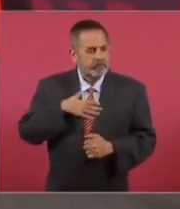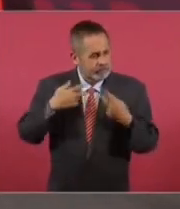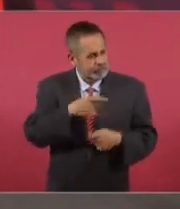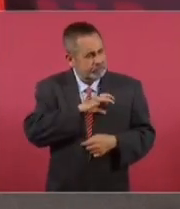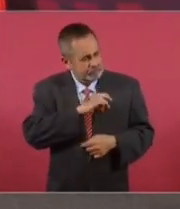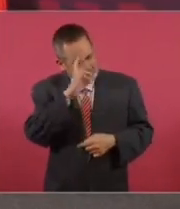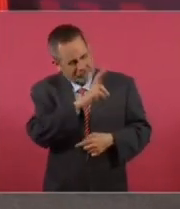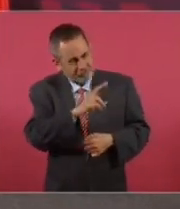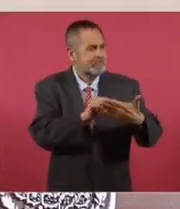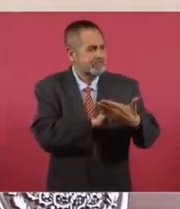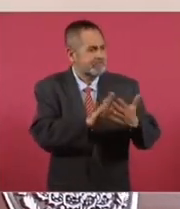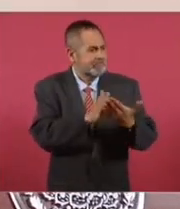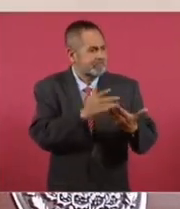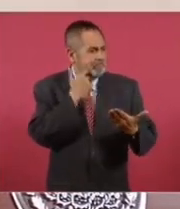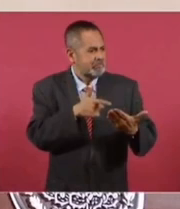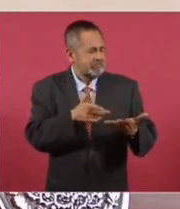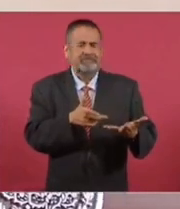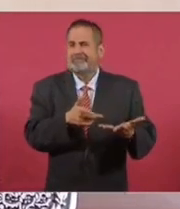estimo, respeto, ¿no? Por circunstancias.